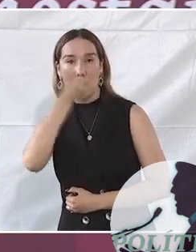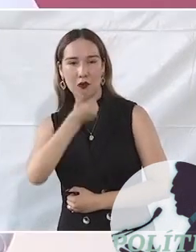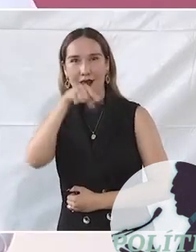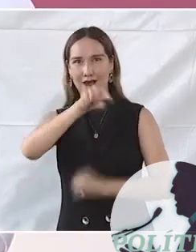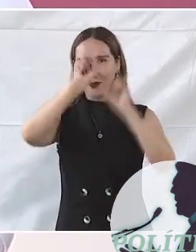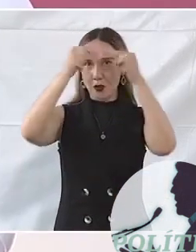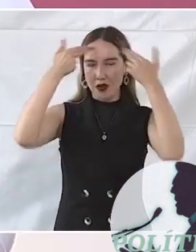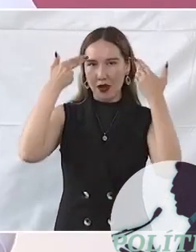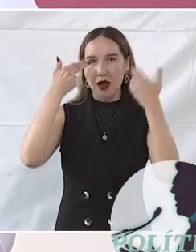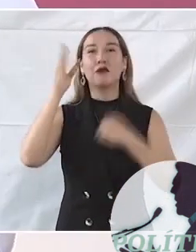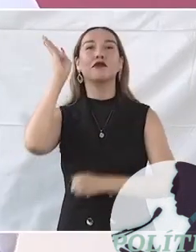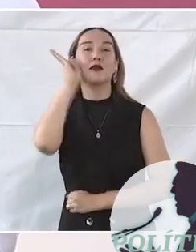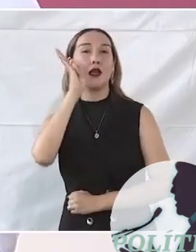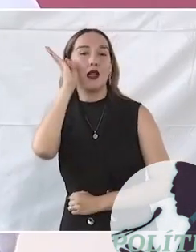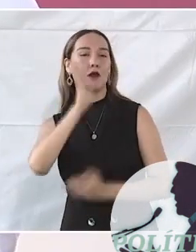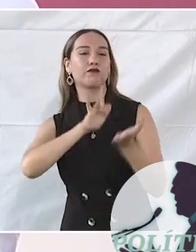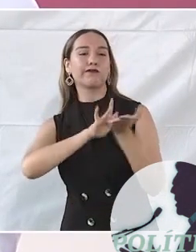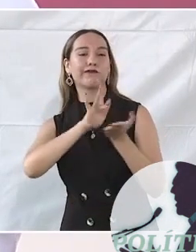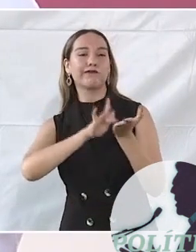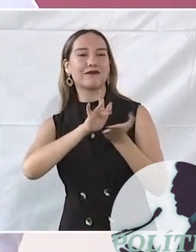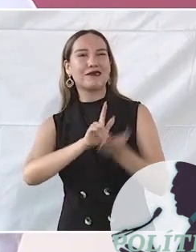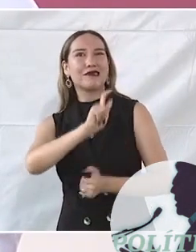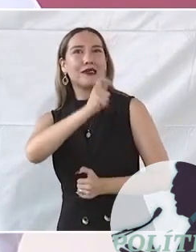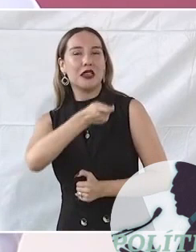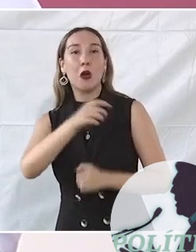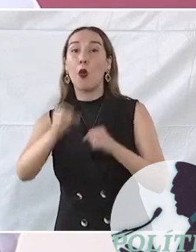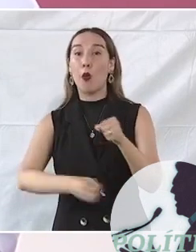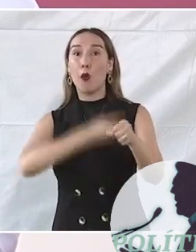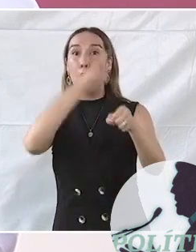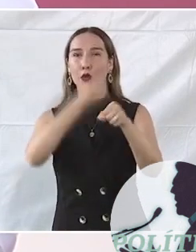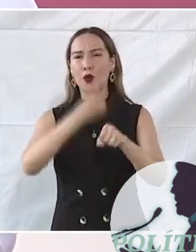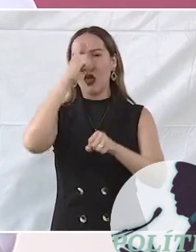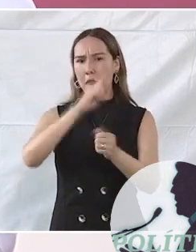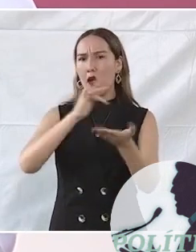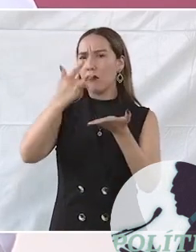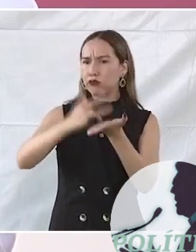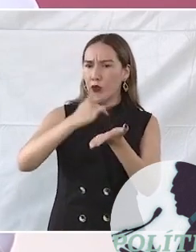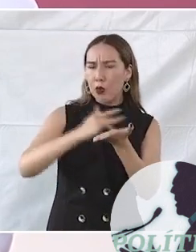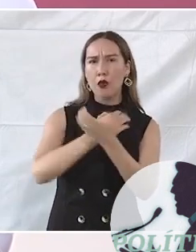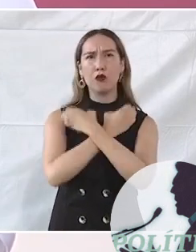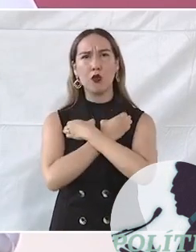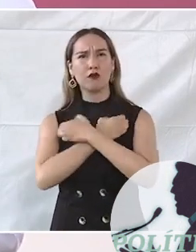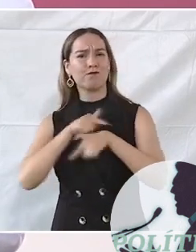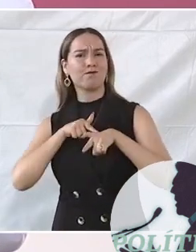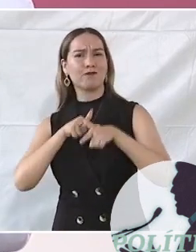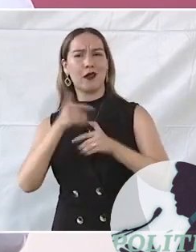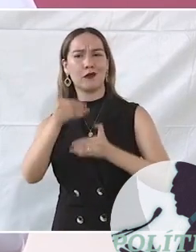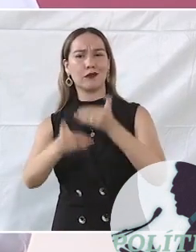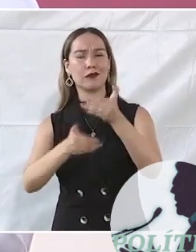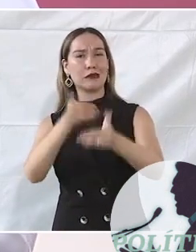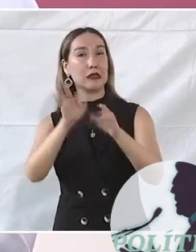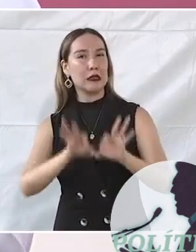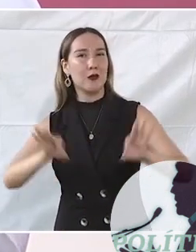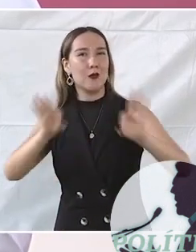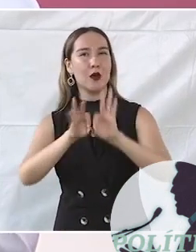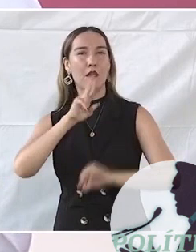Huasteca están becados, lo que les permite tener un ingreso económico para seguir con su educación, que sin duda les garantizará